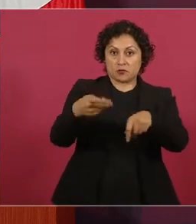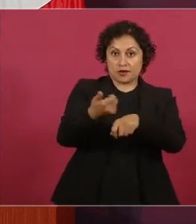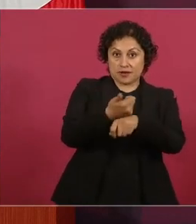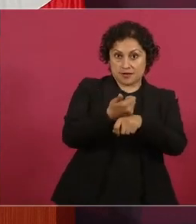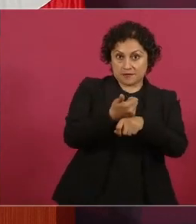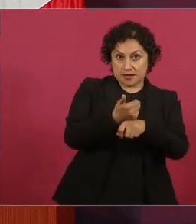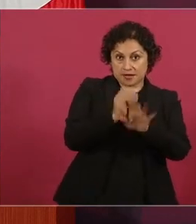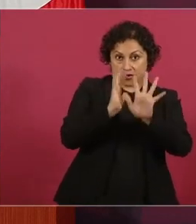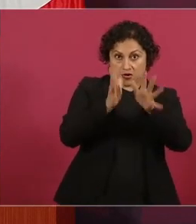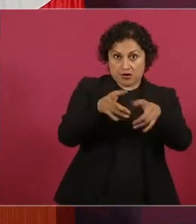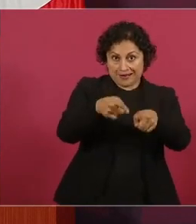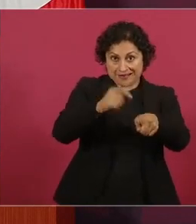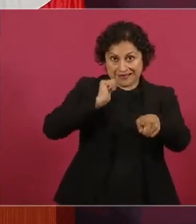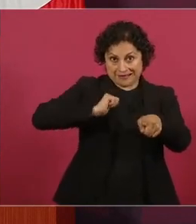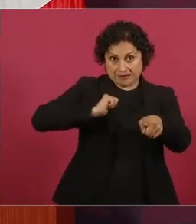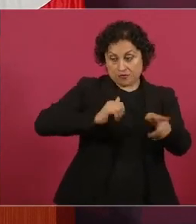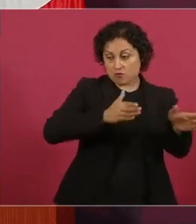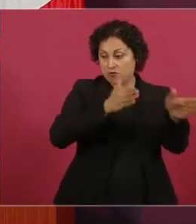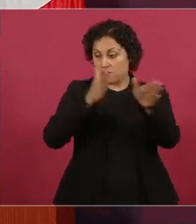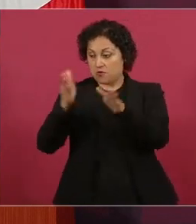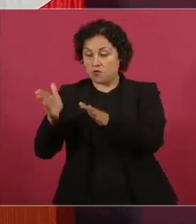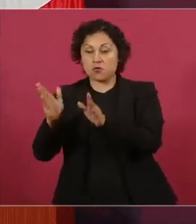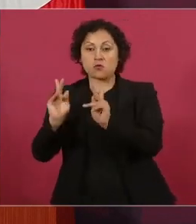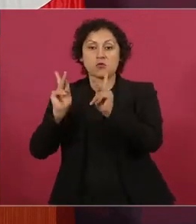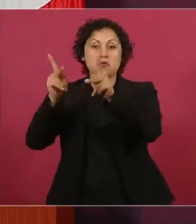son estas estructuras verdes